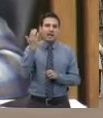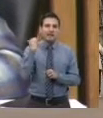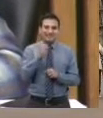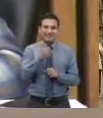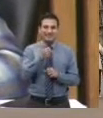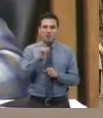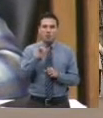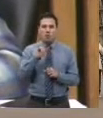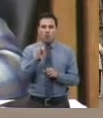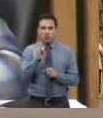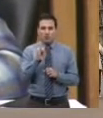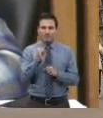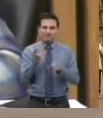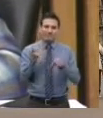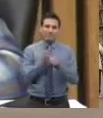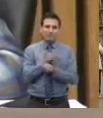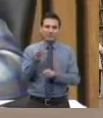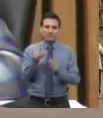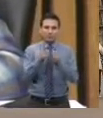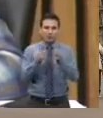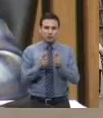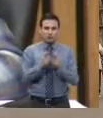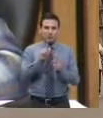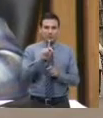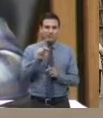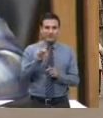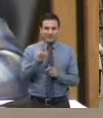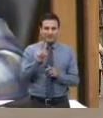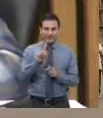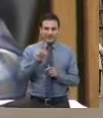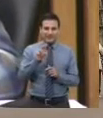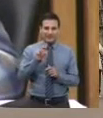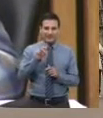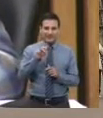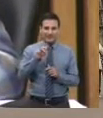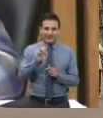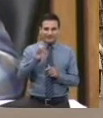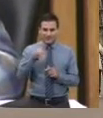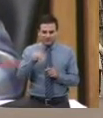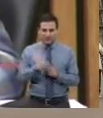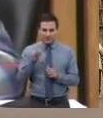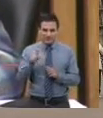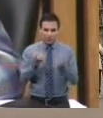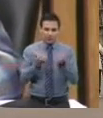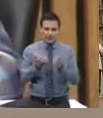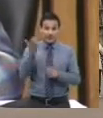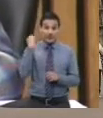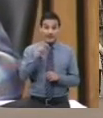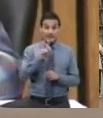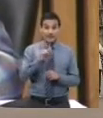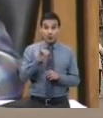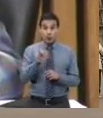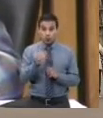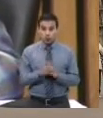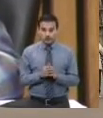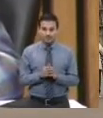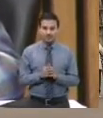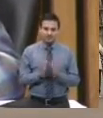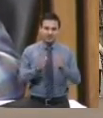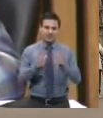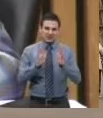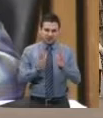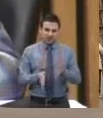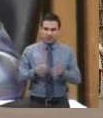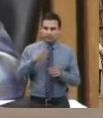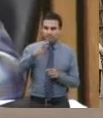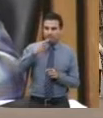pasado 6 de junio con el Partido Verde Ecologista de México. En atención a lo anterior, El pasado 30 de junio presenté ante la oficialidad de partes